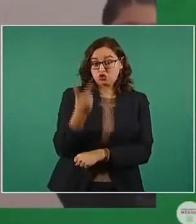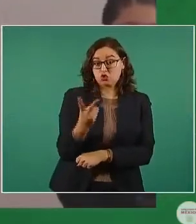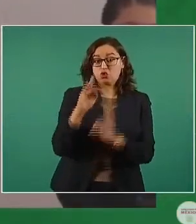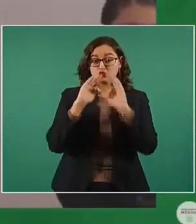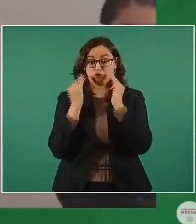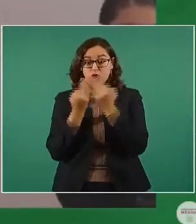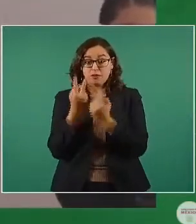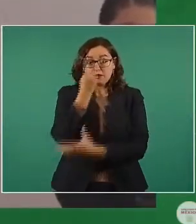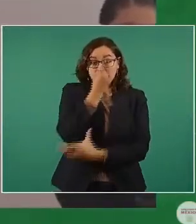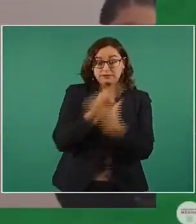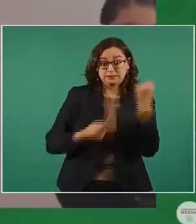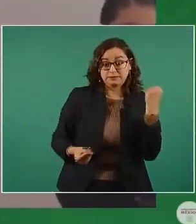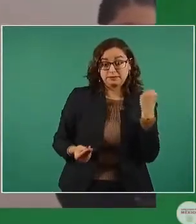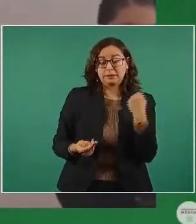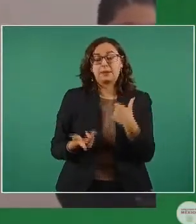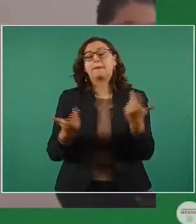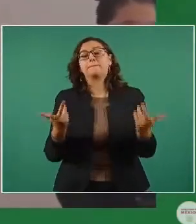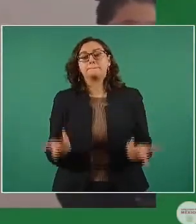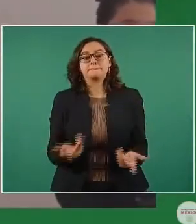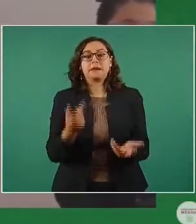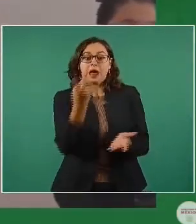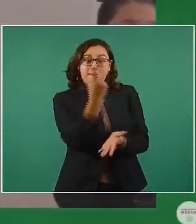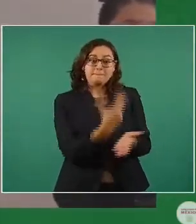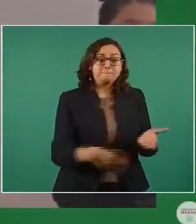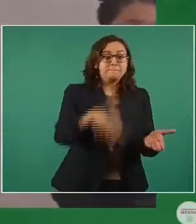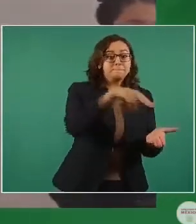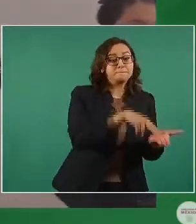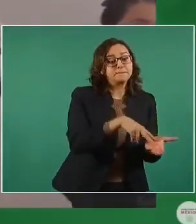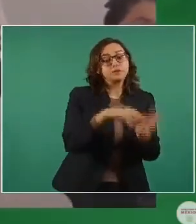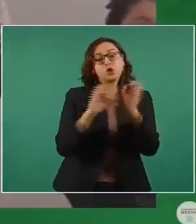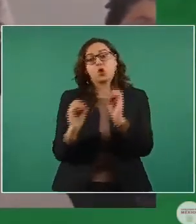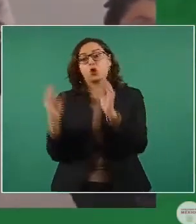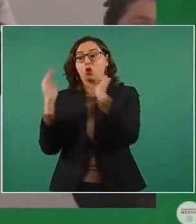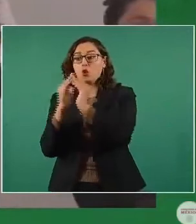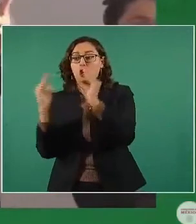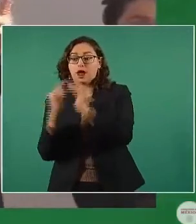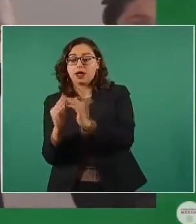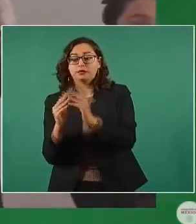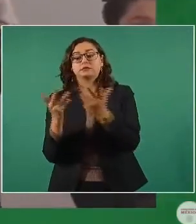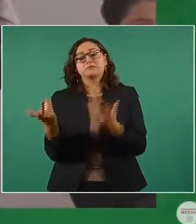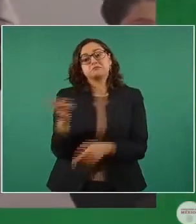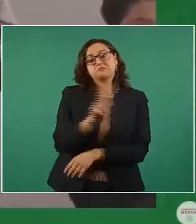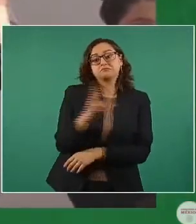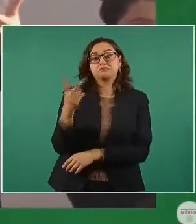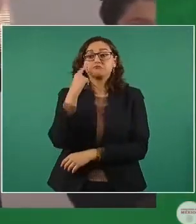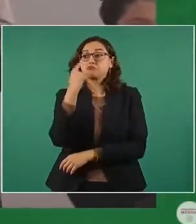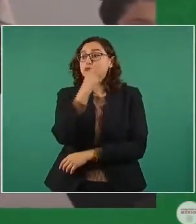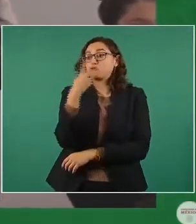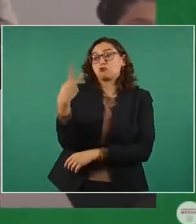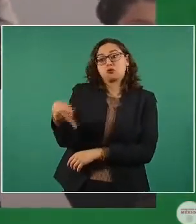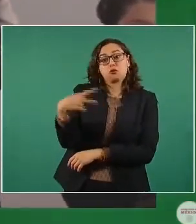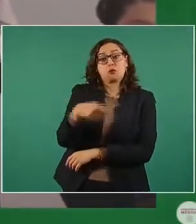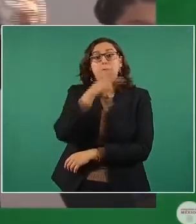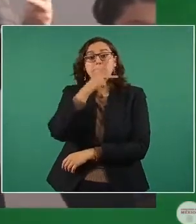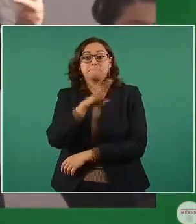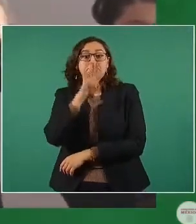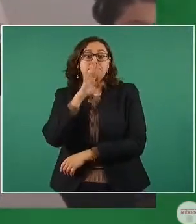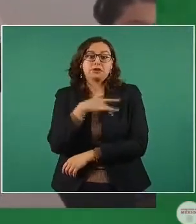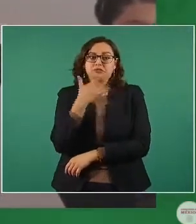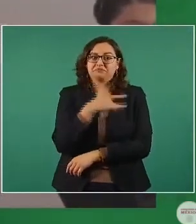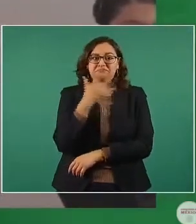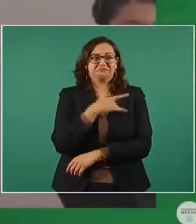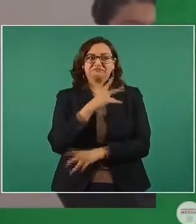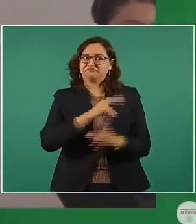la voluntad y a la decisión de los padres de familia el regreso a las clases presenciales. Es decir, quien no quiera que sus hijos regrese tiene la